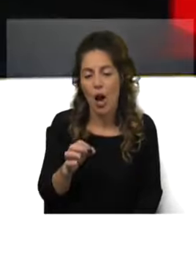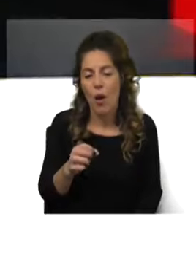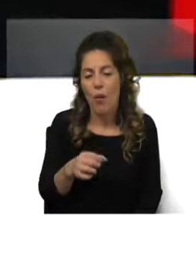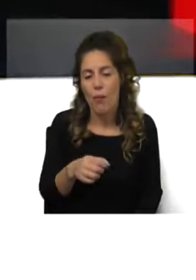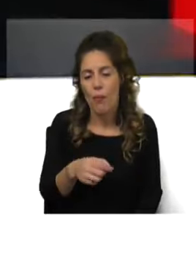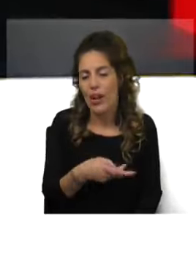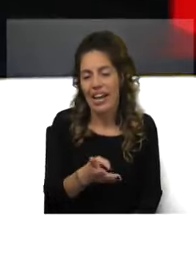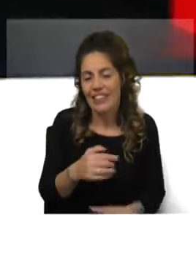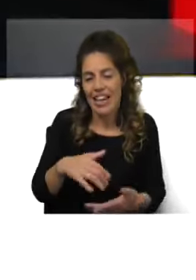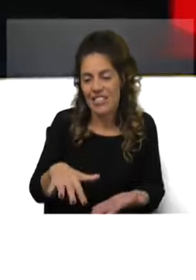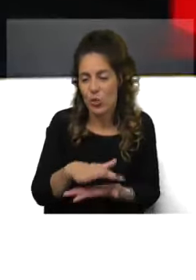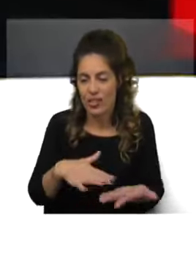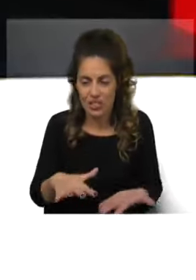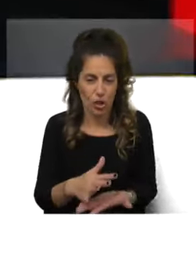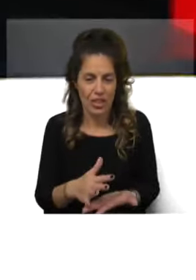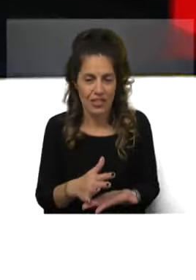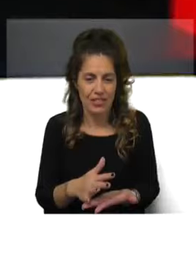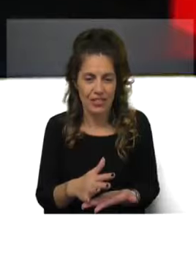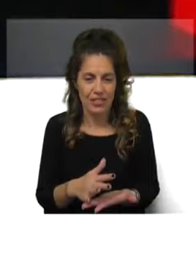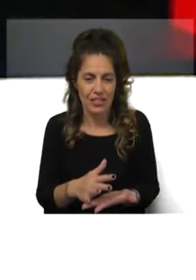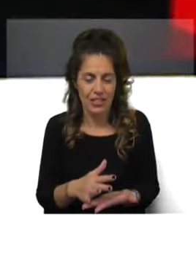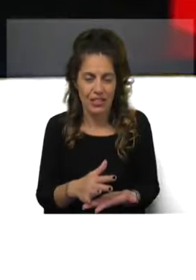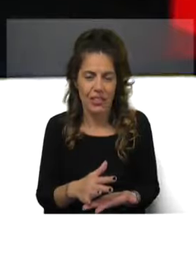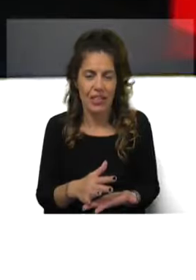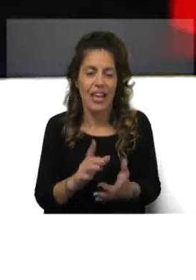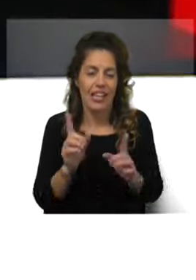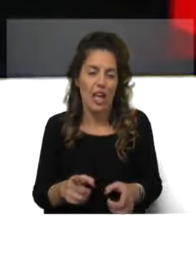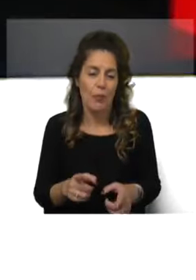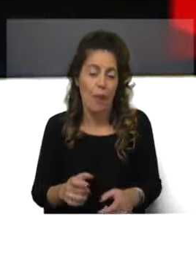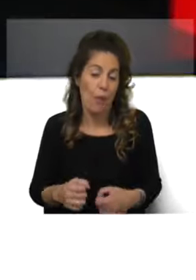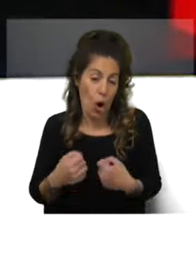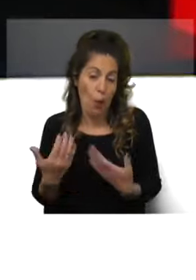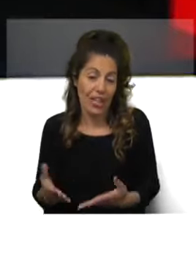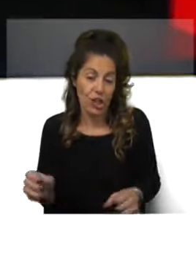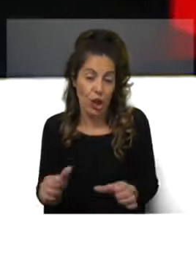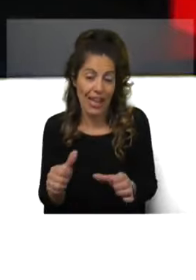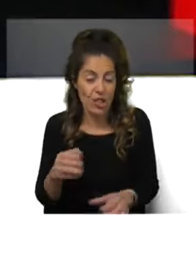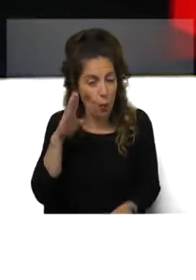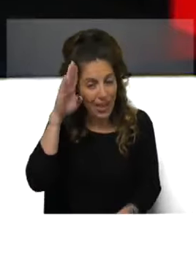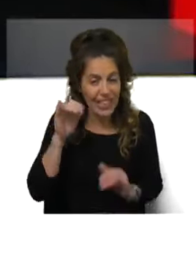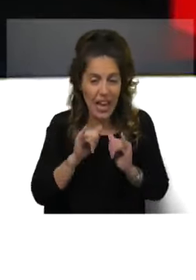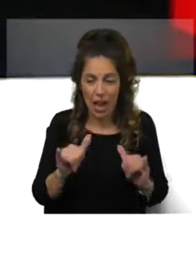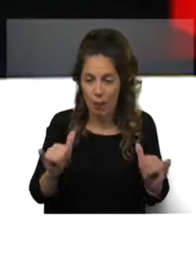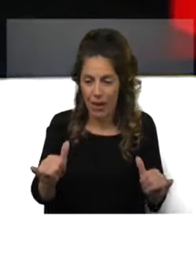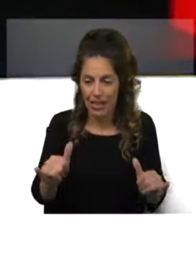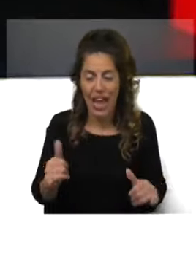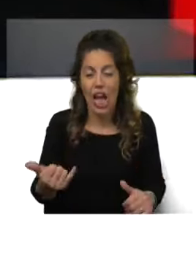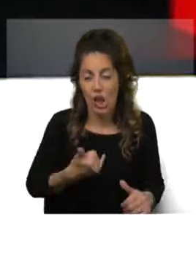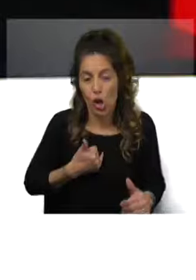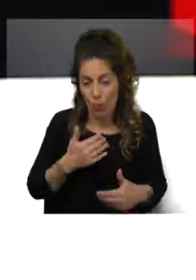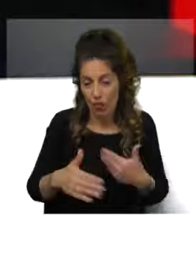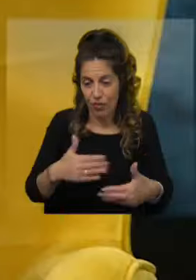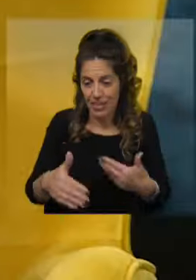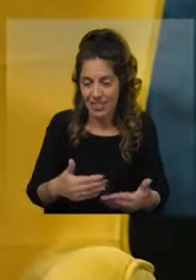producto de este los los este los méritos del propio manini en la campaña Y cómo la fue corriendo